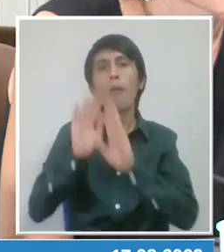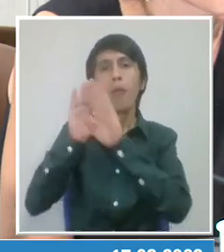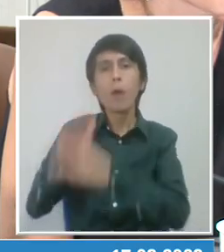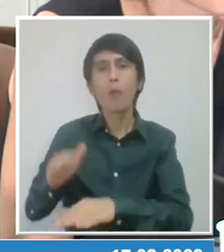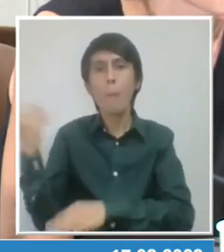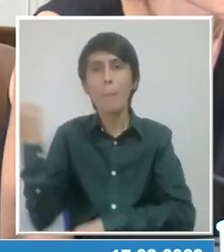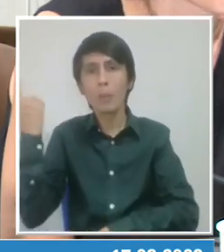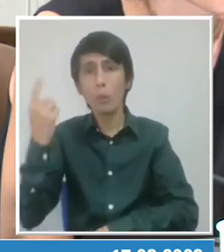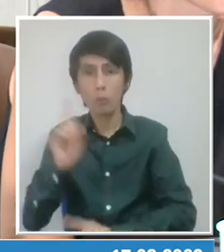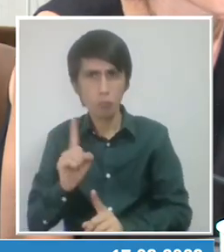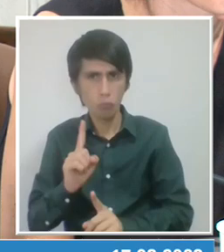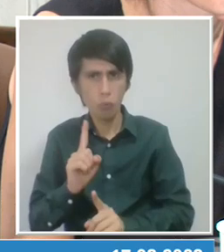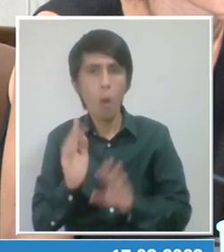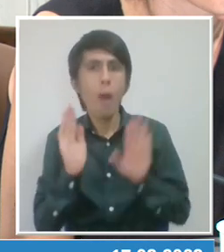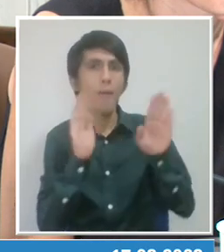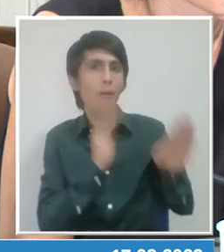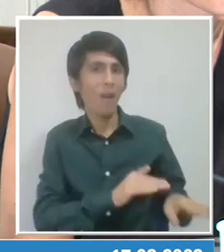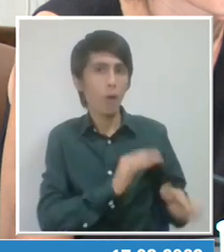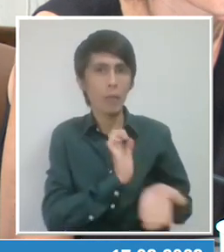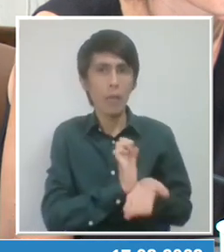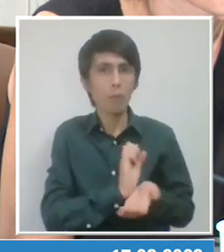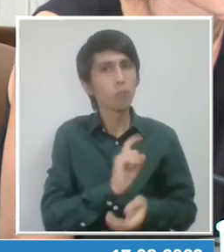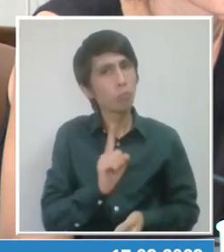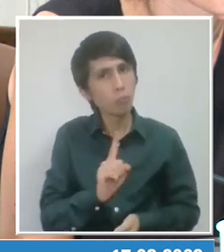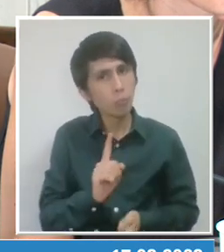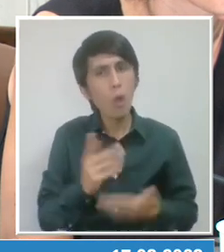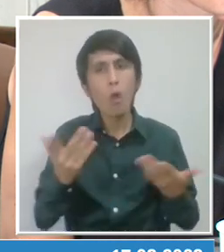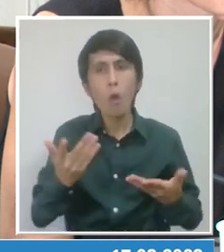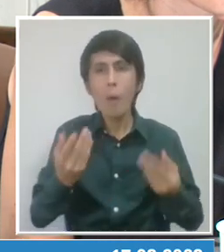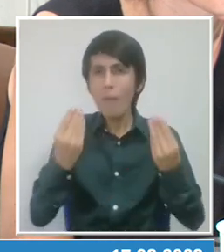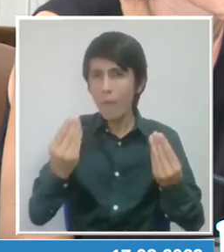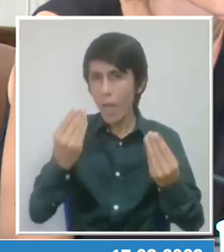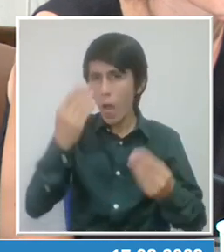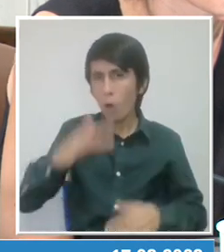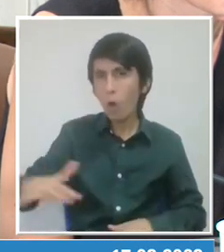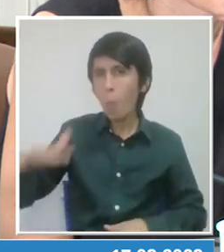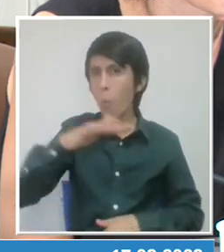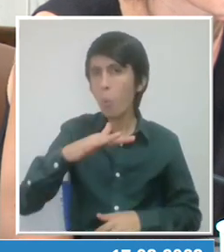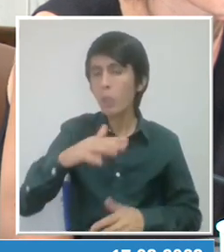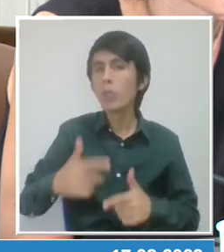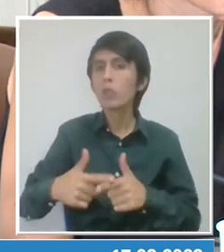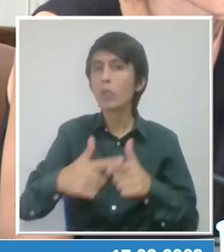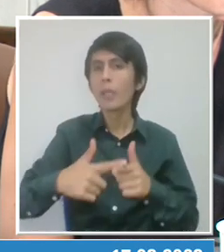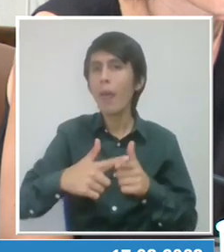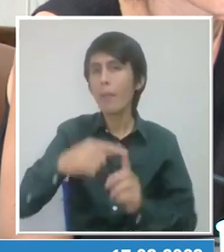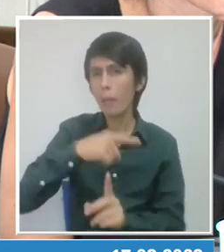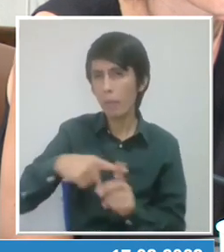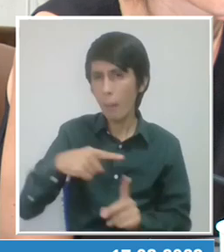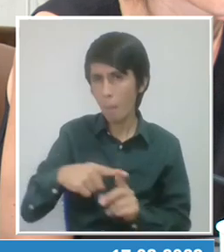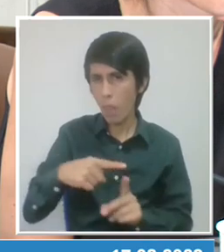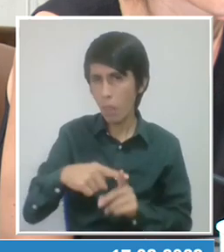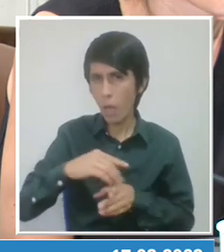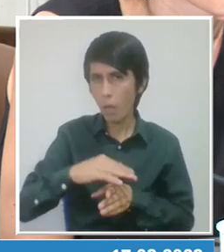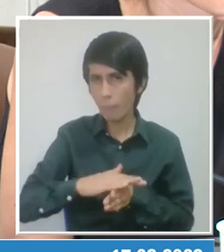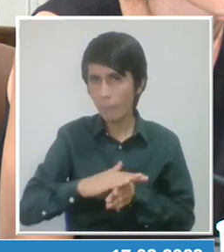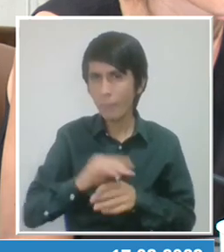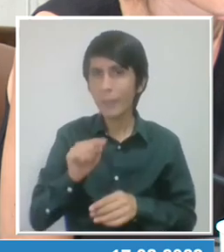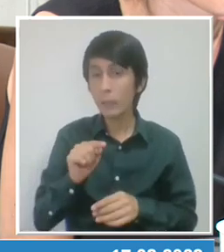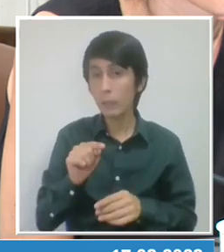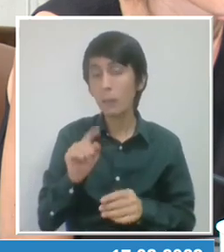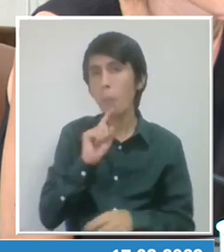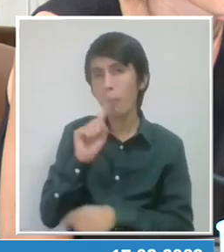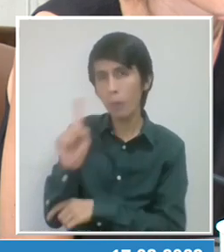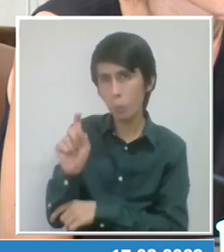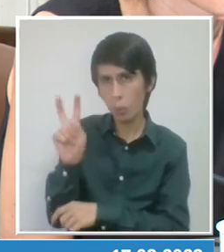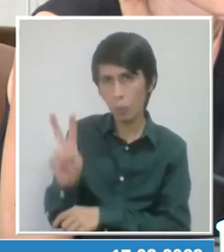Estado. ¿Cómo bien común y sociedades intermedias? Es mi pregunta para el profesor José Luis Zea. cómo